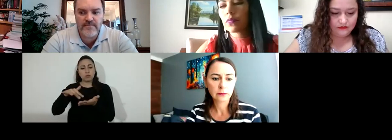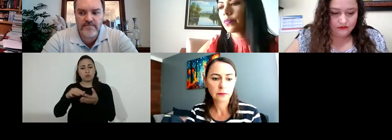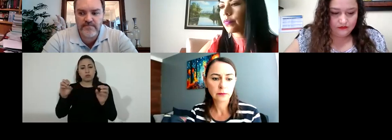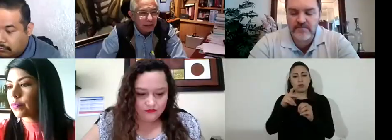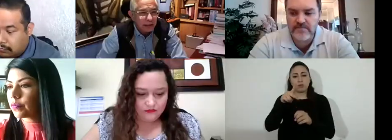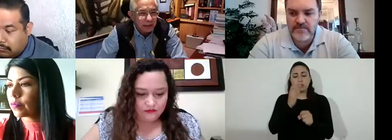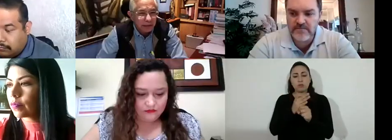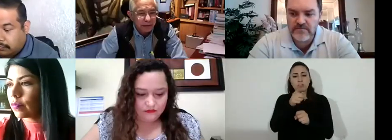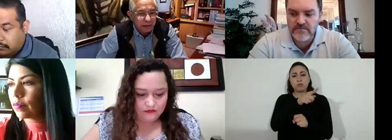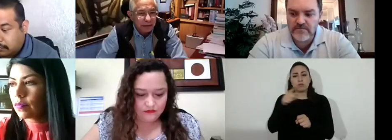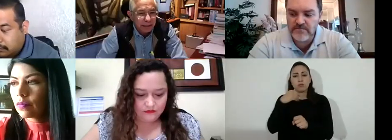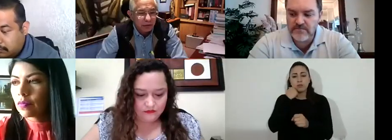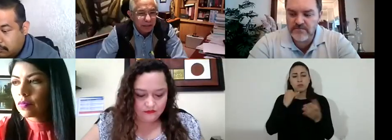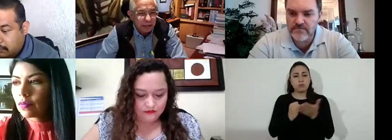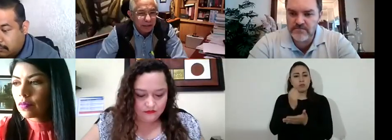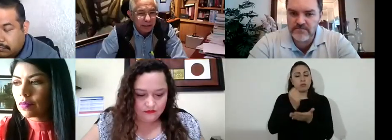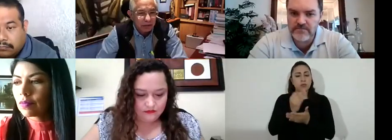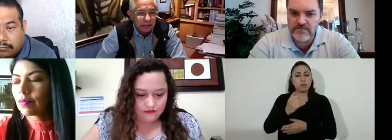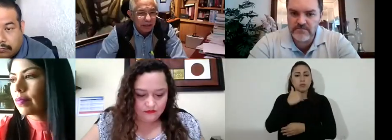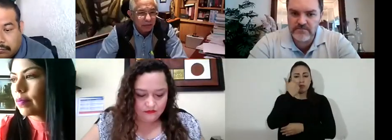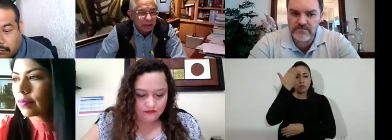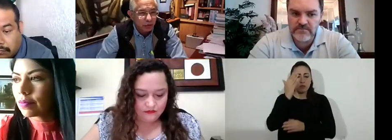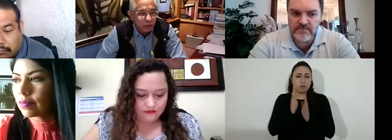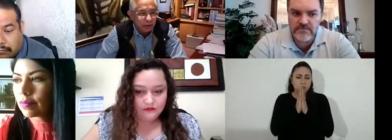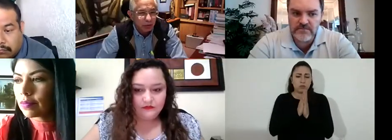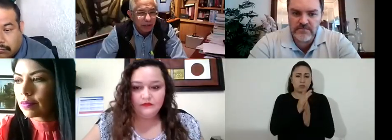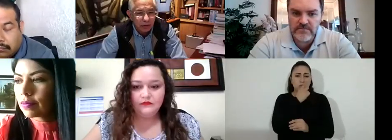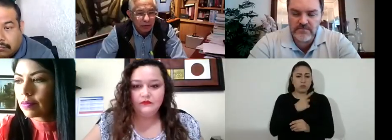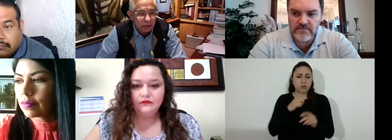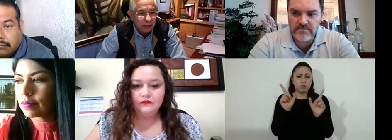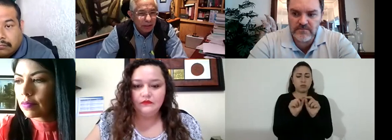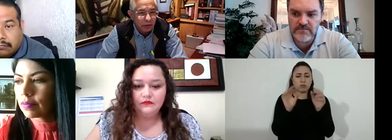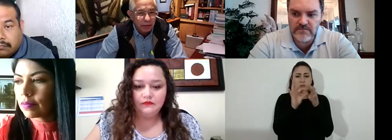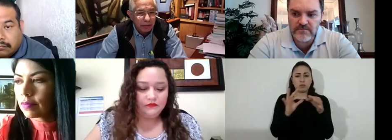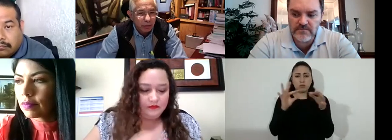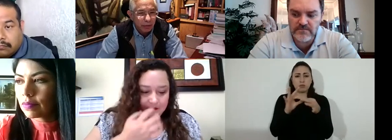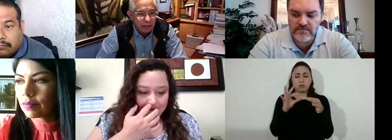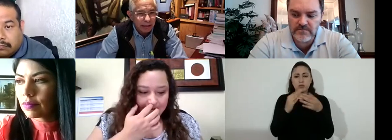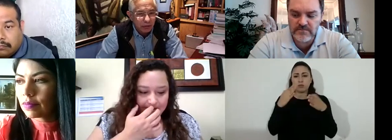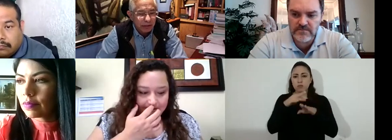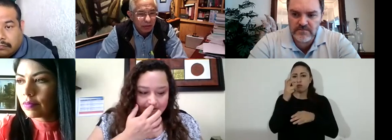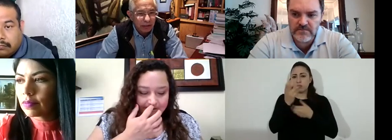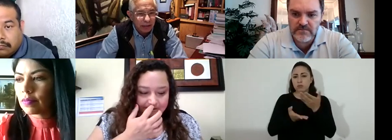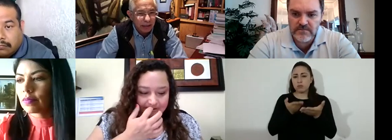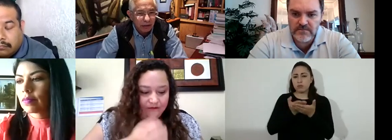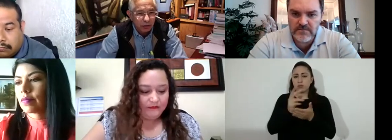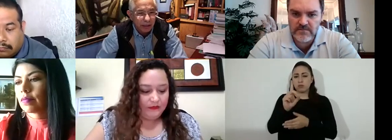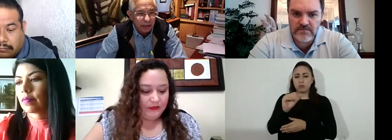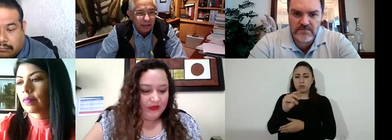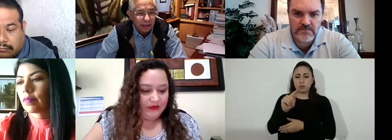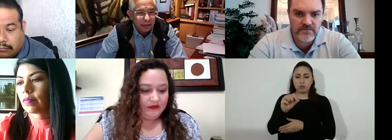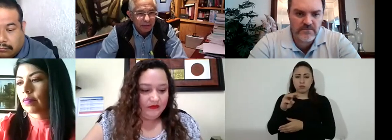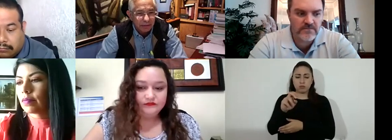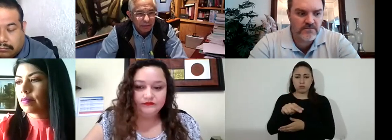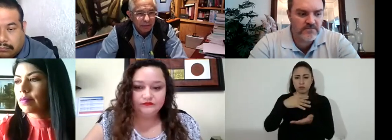aprobar. Quisiera yo que nos hiciera un resumen sucinto de lo que vamos a aprobar, ya que no se quiso dar lectura